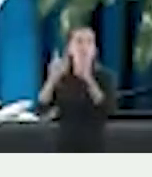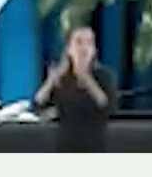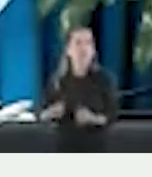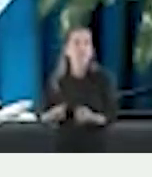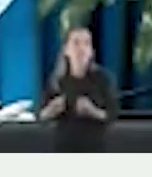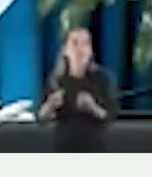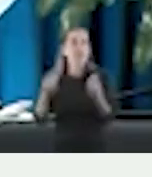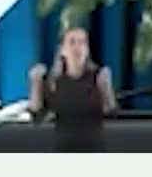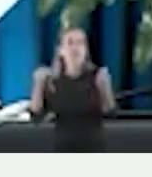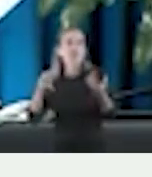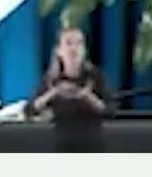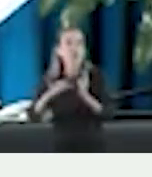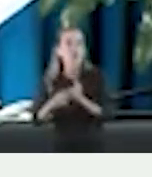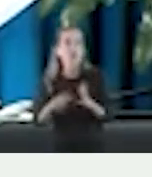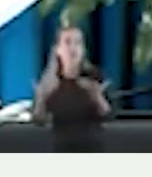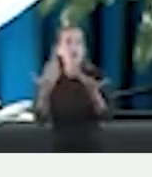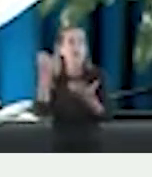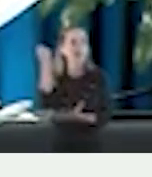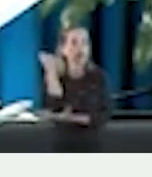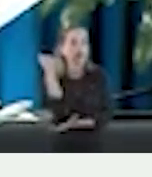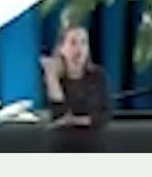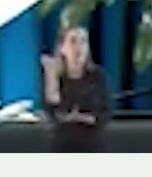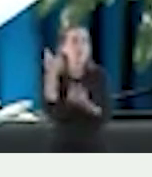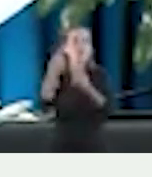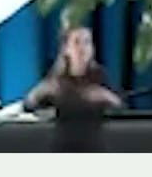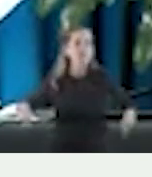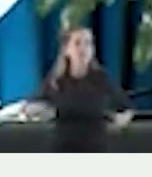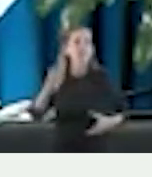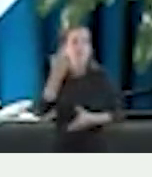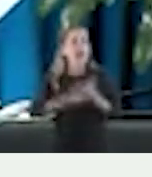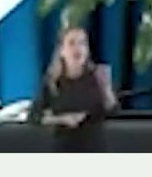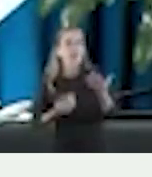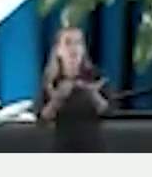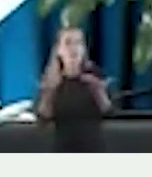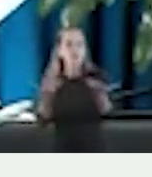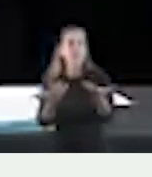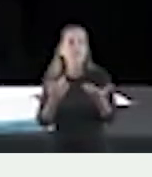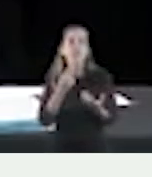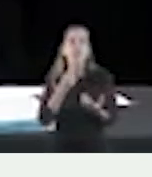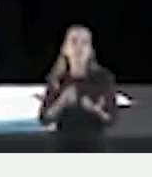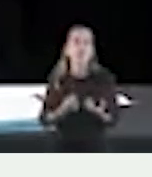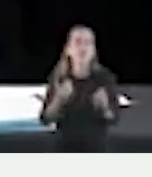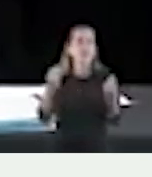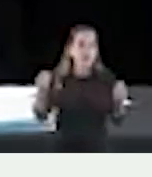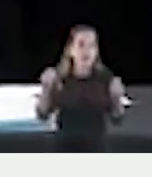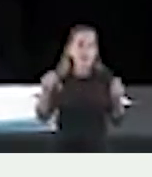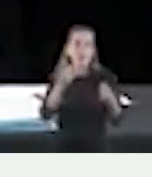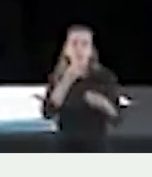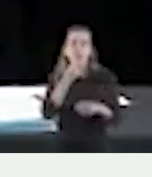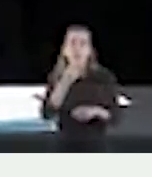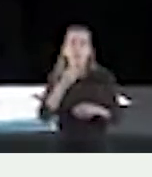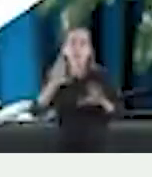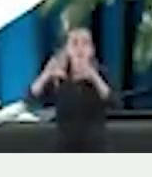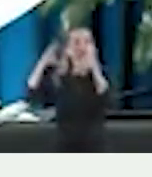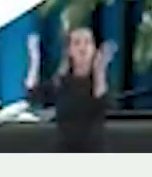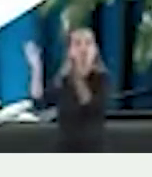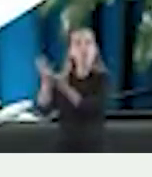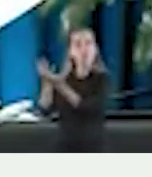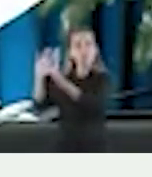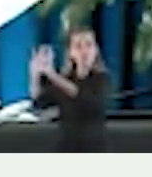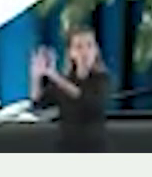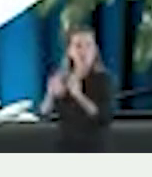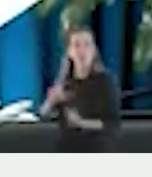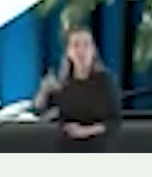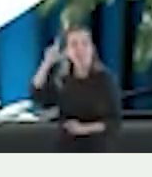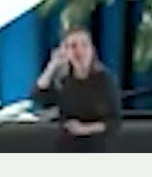carencias del sistema económico. Cuando uno advierte que 10 personas en el mundo tienen el mismo